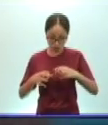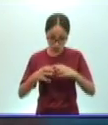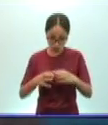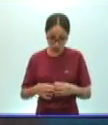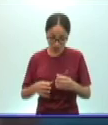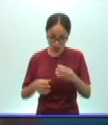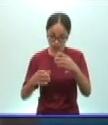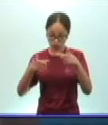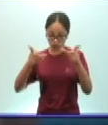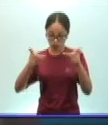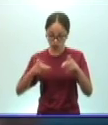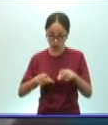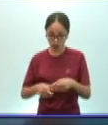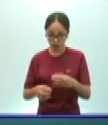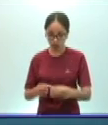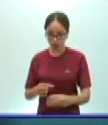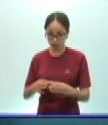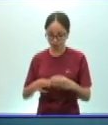de decantación